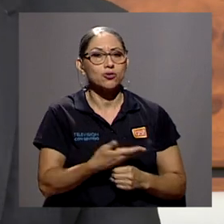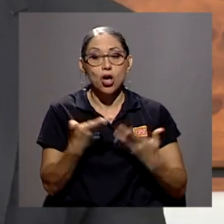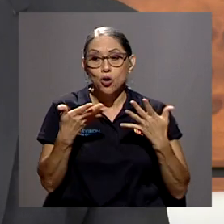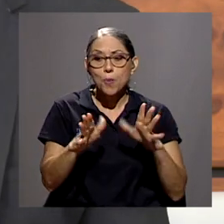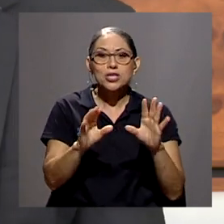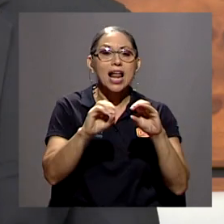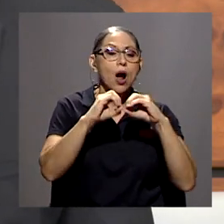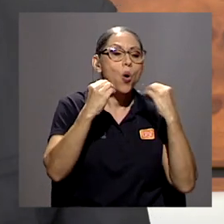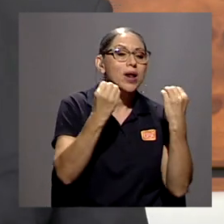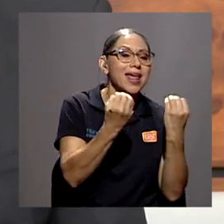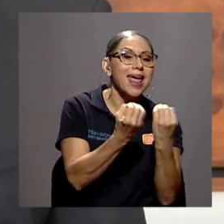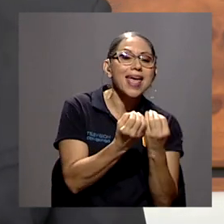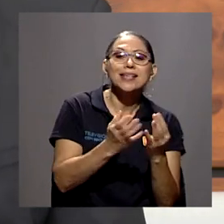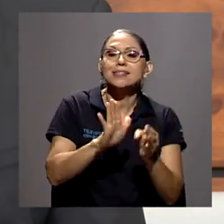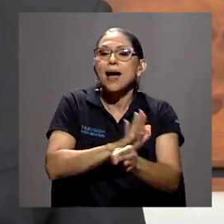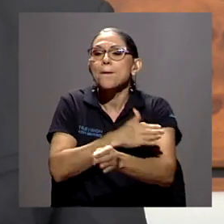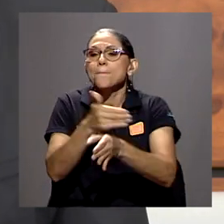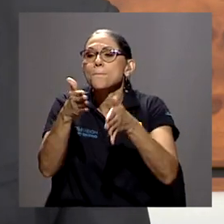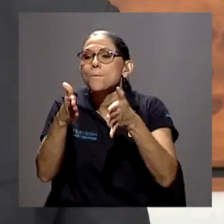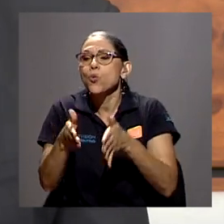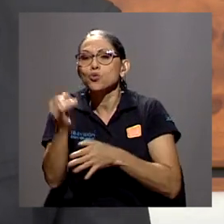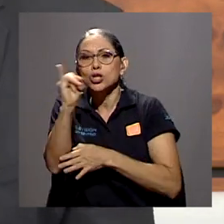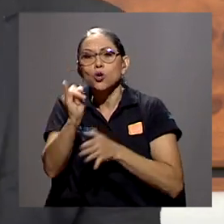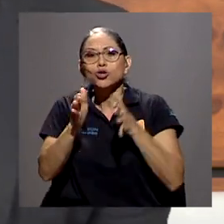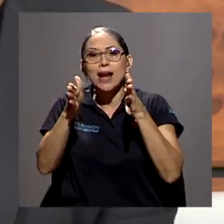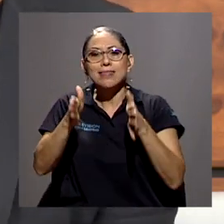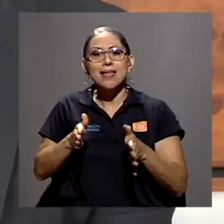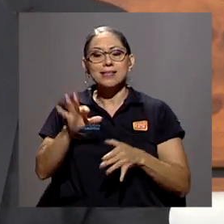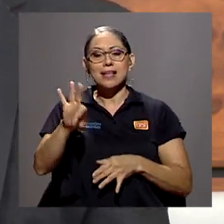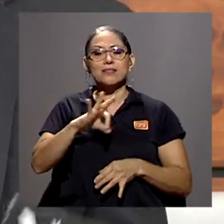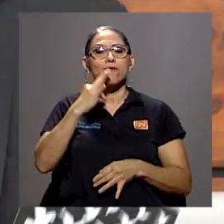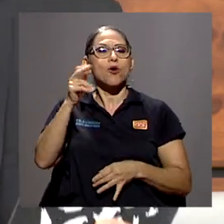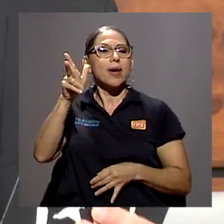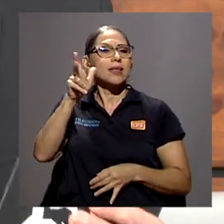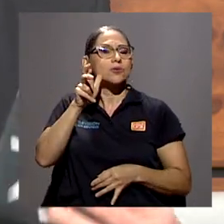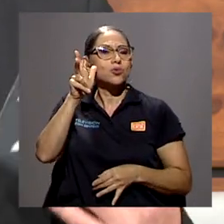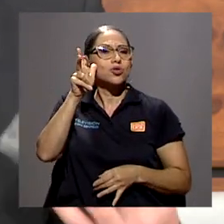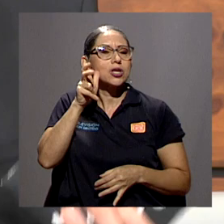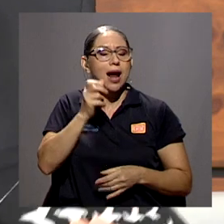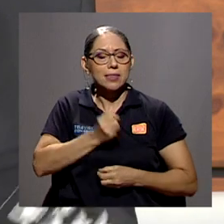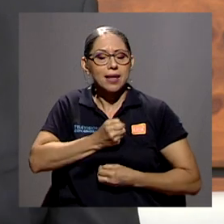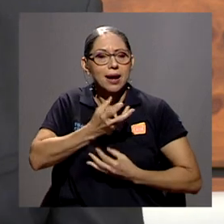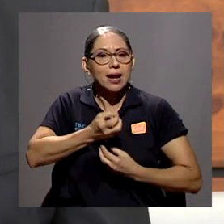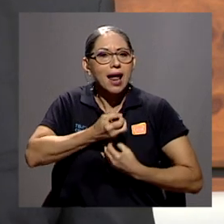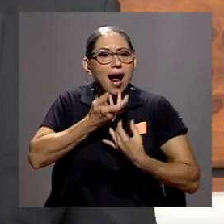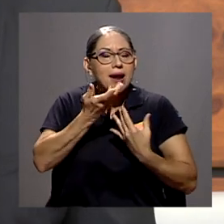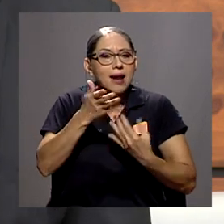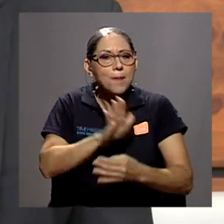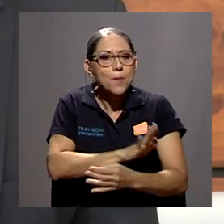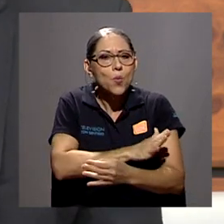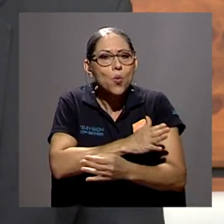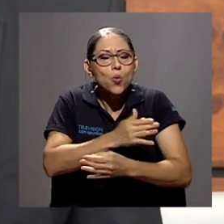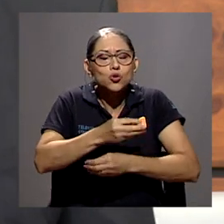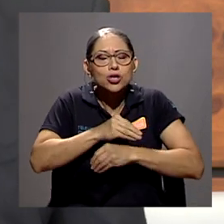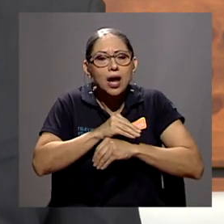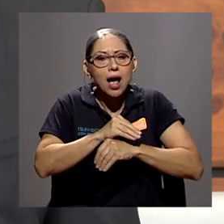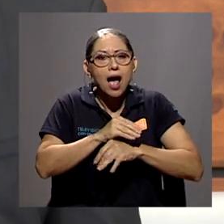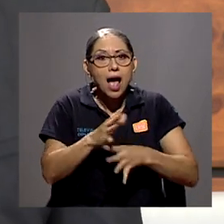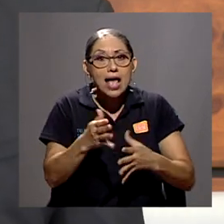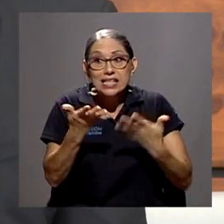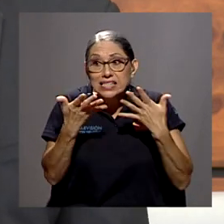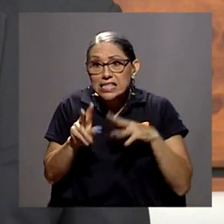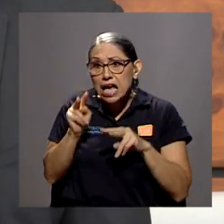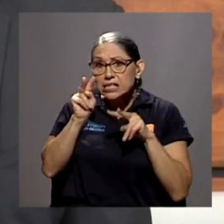nuestros músicos nuestros artistas nuestra manera de escuchar la música de crear la de reproducir la es considerada en